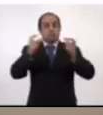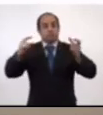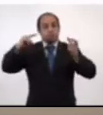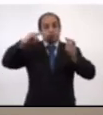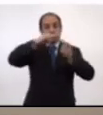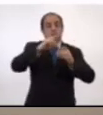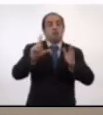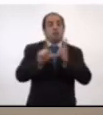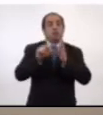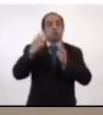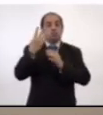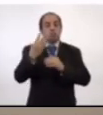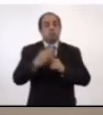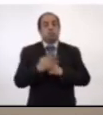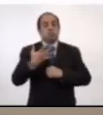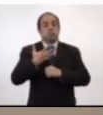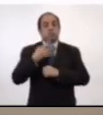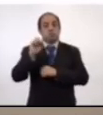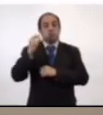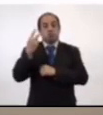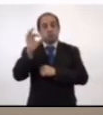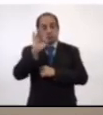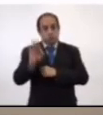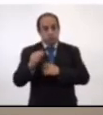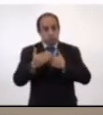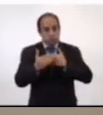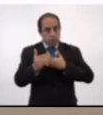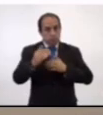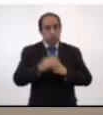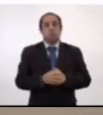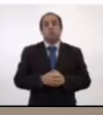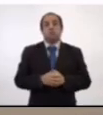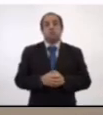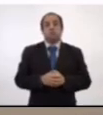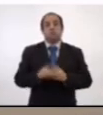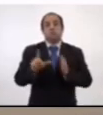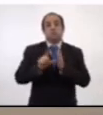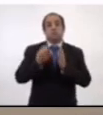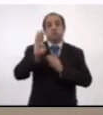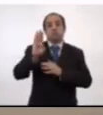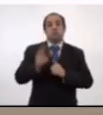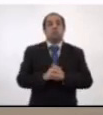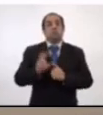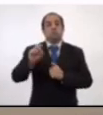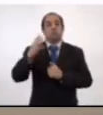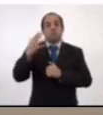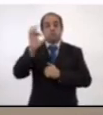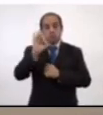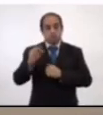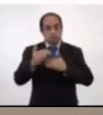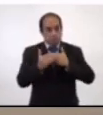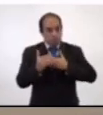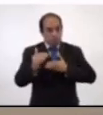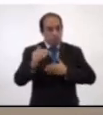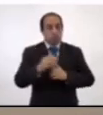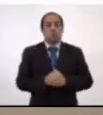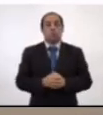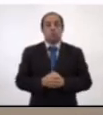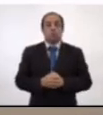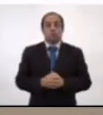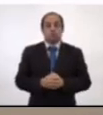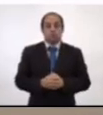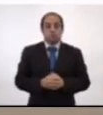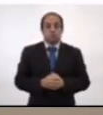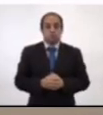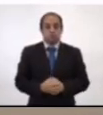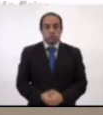de la línea 4 se lleva el 62% de avance. En el caso de la línea B, 35% de avance.